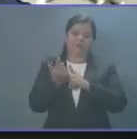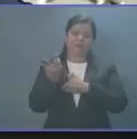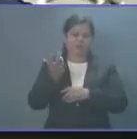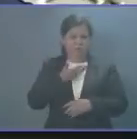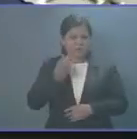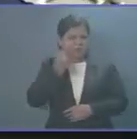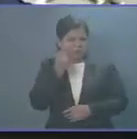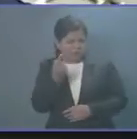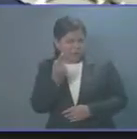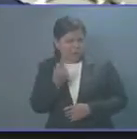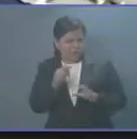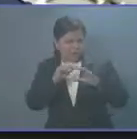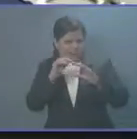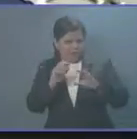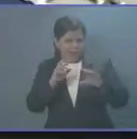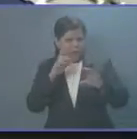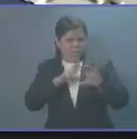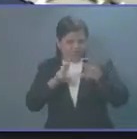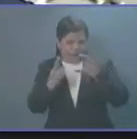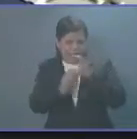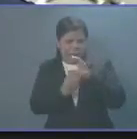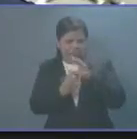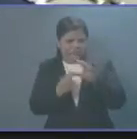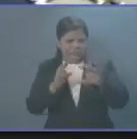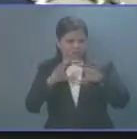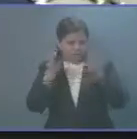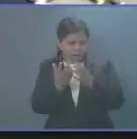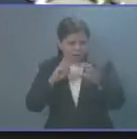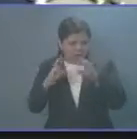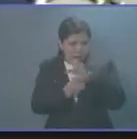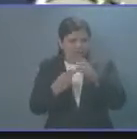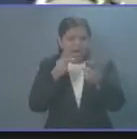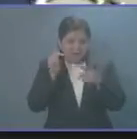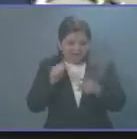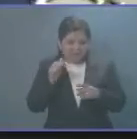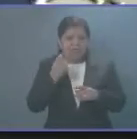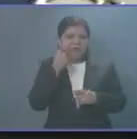en redes sociales que algunas opiniones